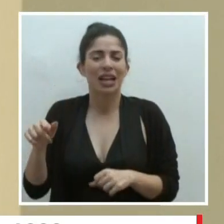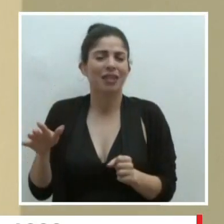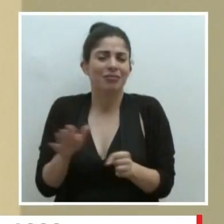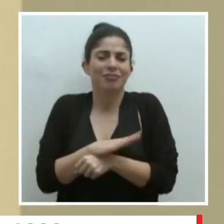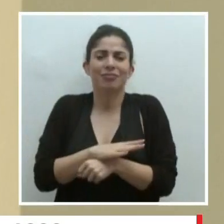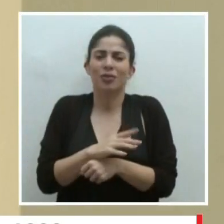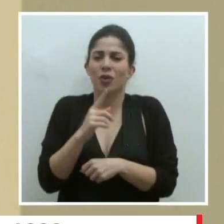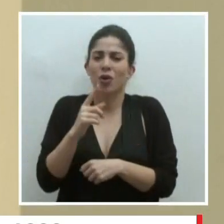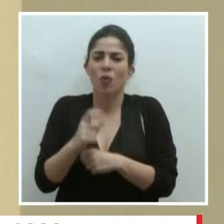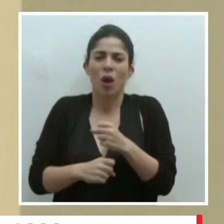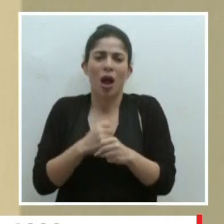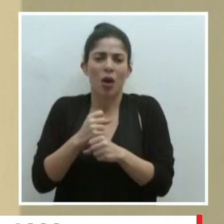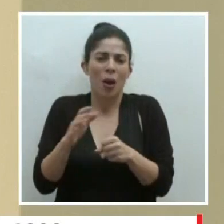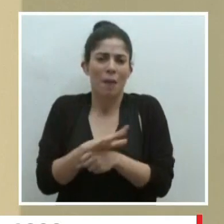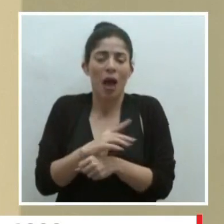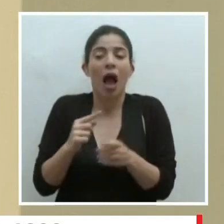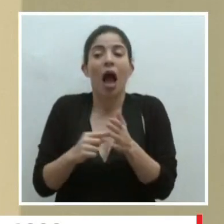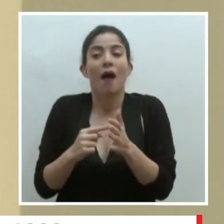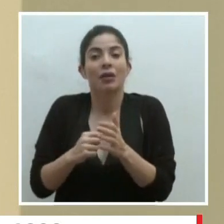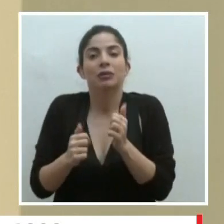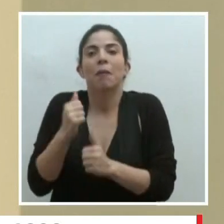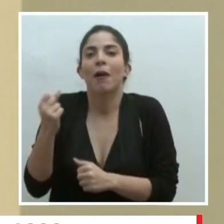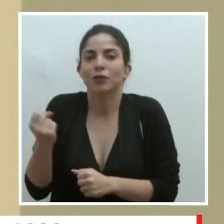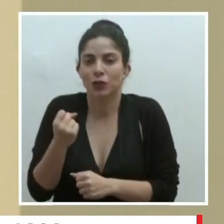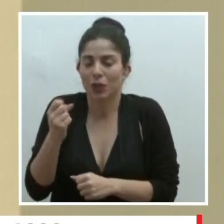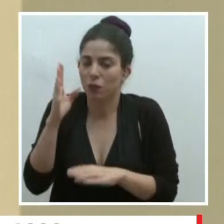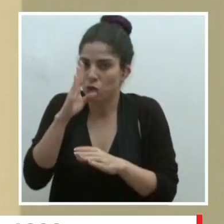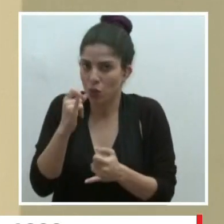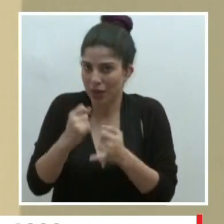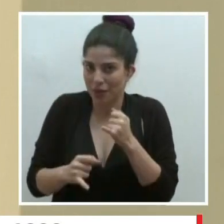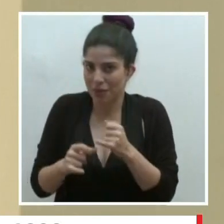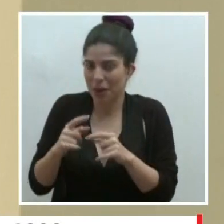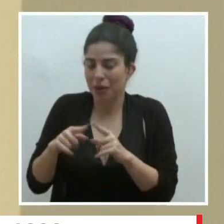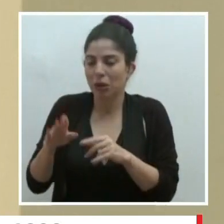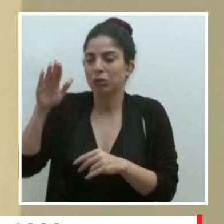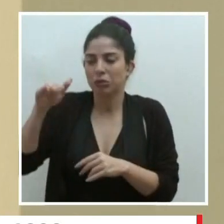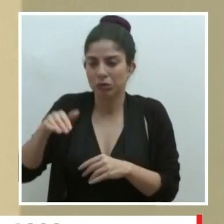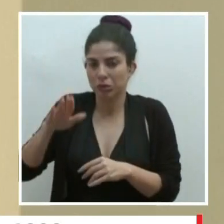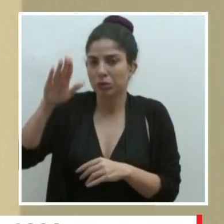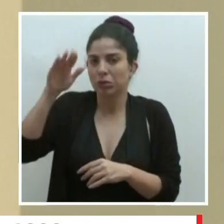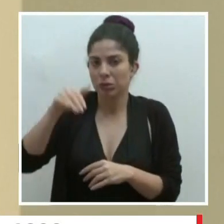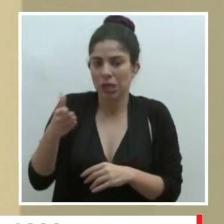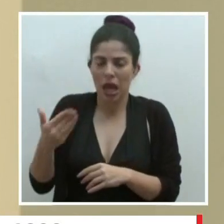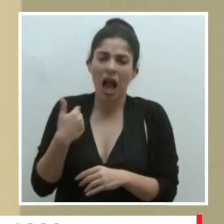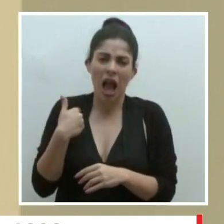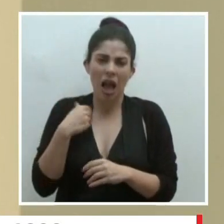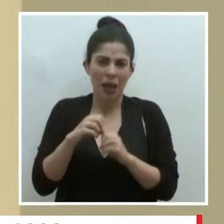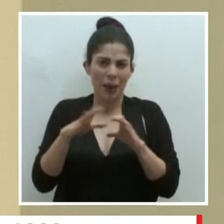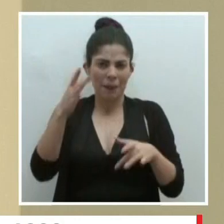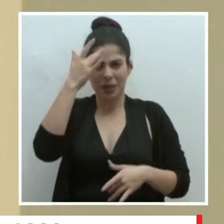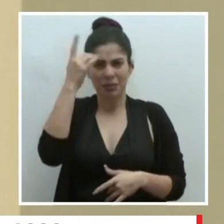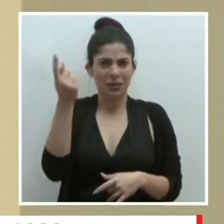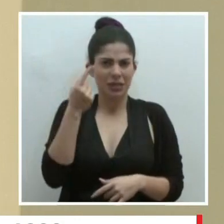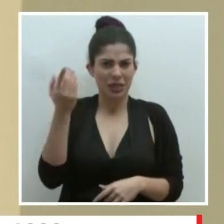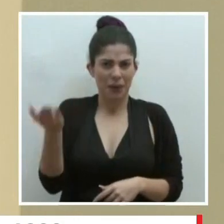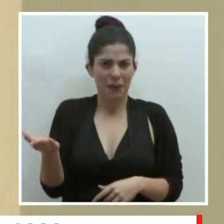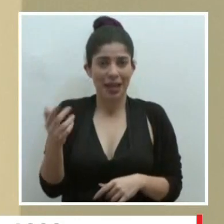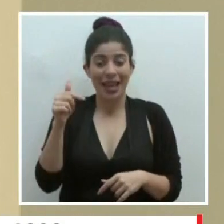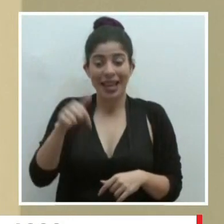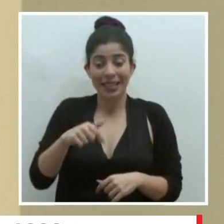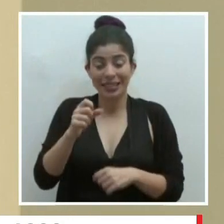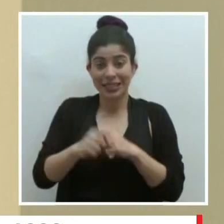influenza, pero hay momentos en que agarra más fuerza y es cuando tenemos la estacionalidad, el pico, ¿verdad? Importante epidémico, y que pues en